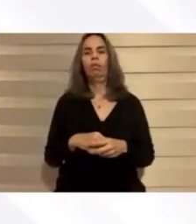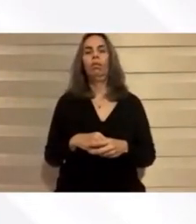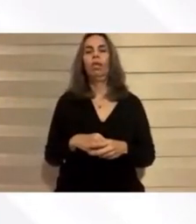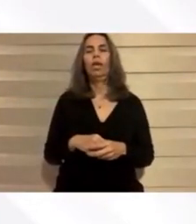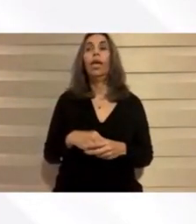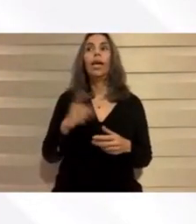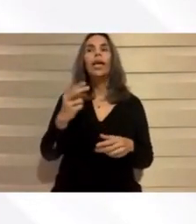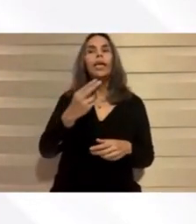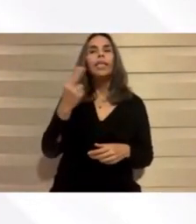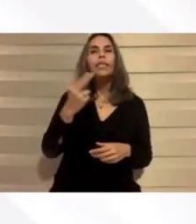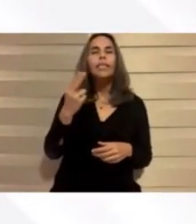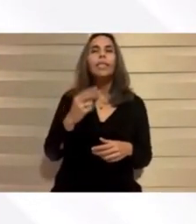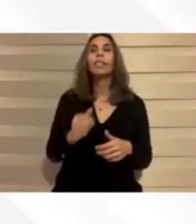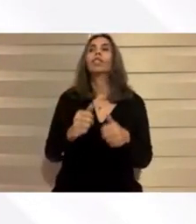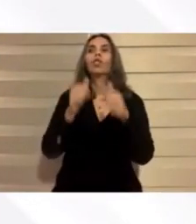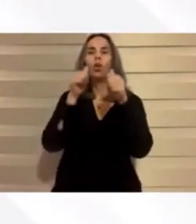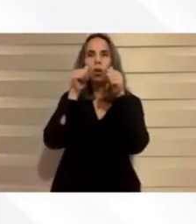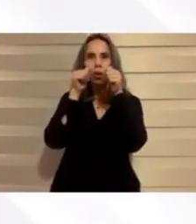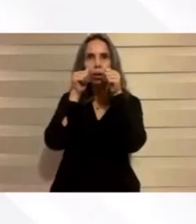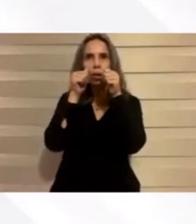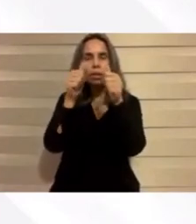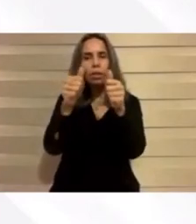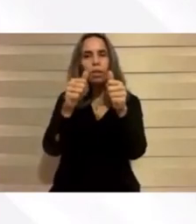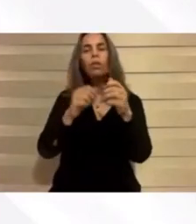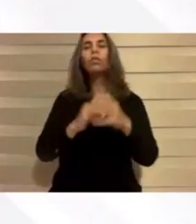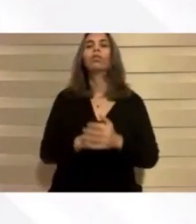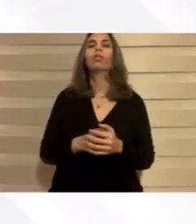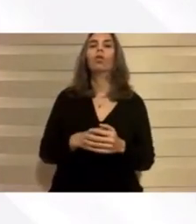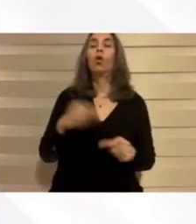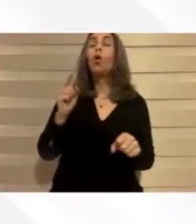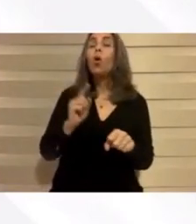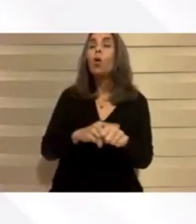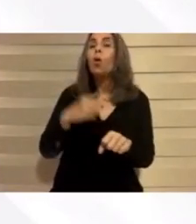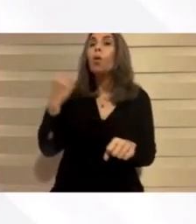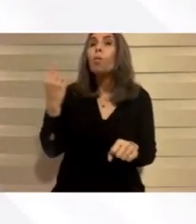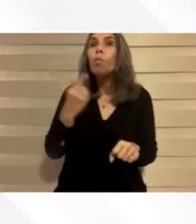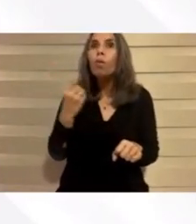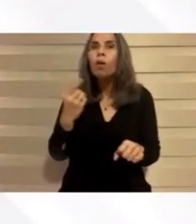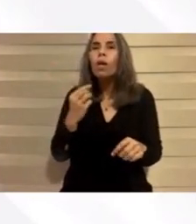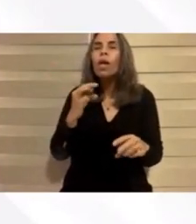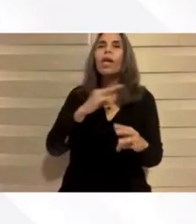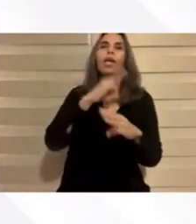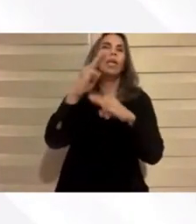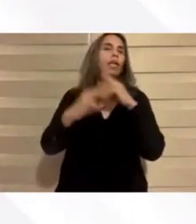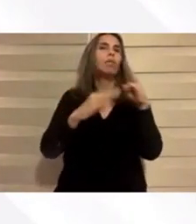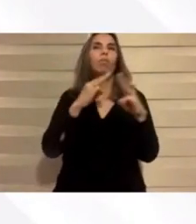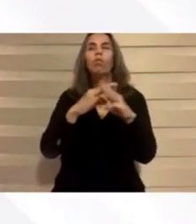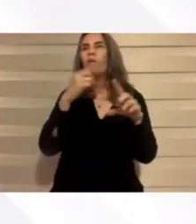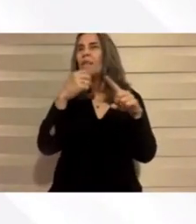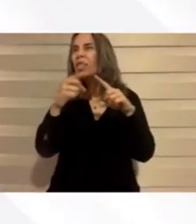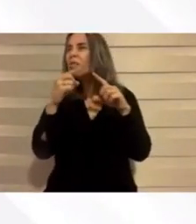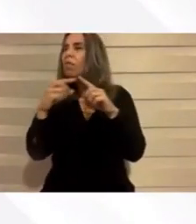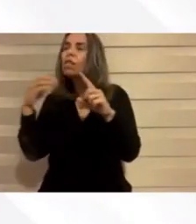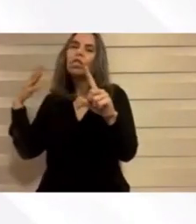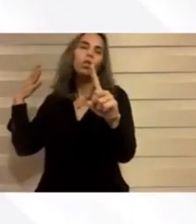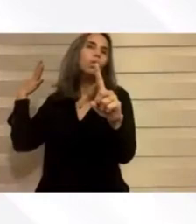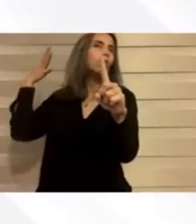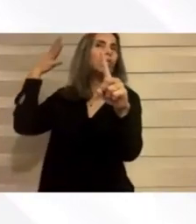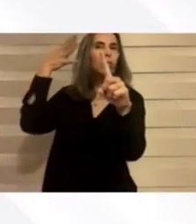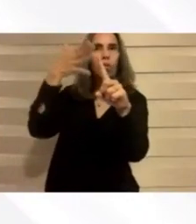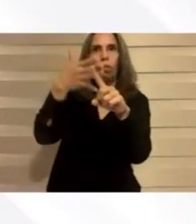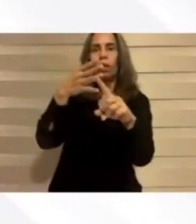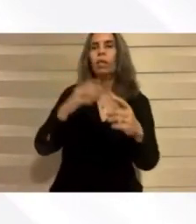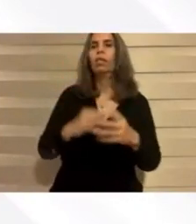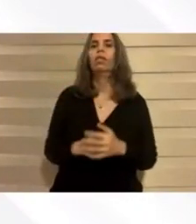en estas cuestiones es porque en el mundo, como sabemos, hay retos formidables que hay que encarar, no solo el que estamos viviendo en